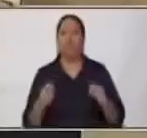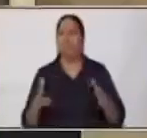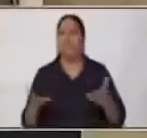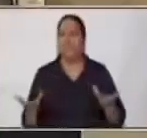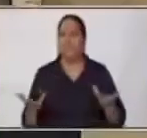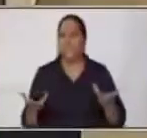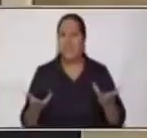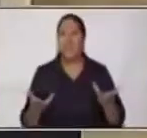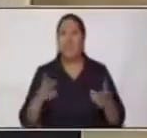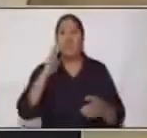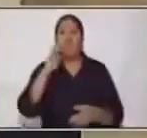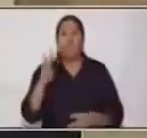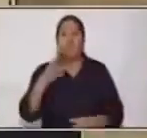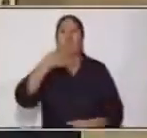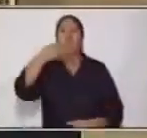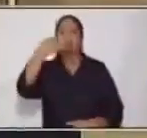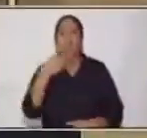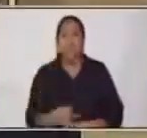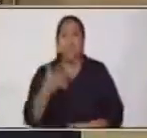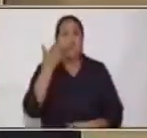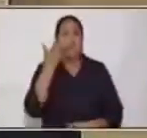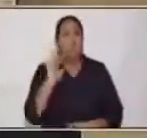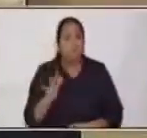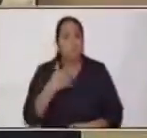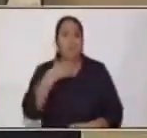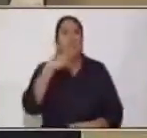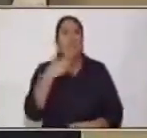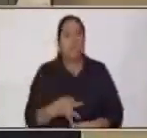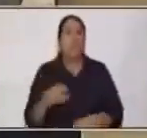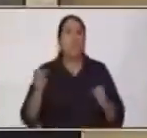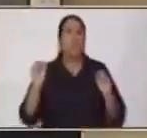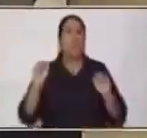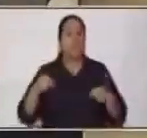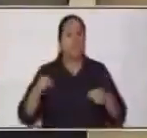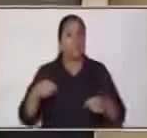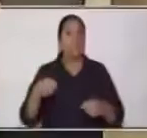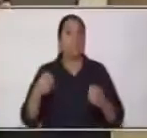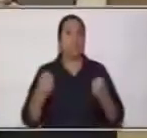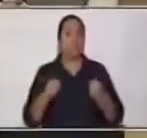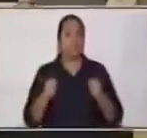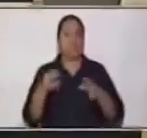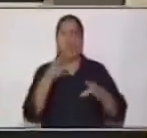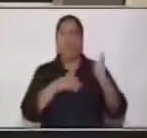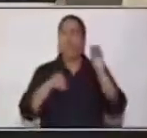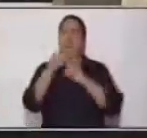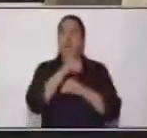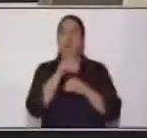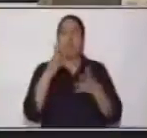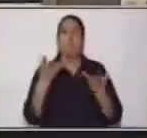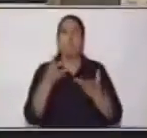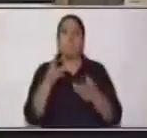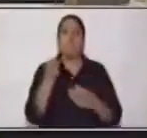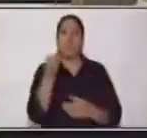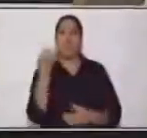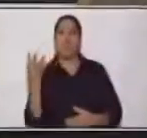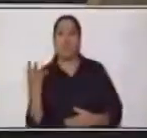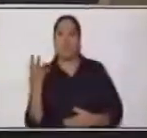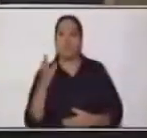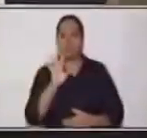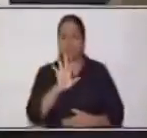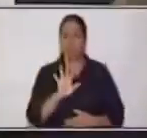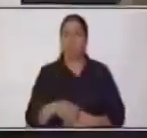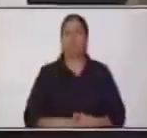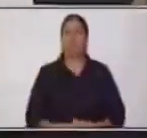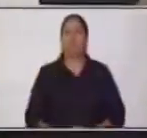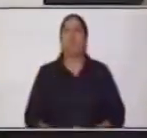vamos a verificar que nuestras ecuaciones estén bien realizadas. Vamos a sustituir nuestros valores. Entonces, veamos. Mis dos valores